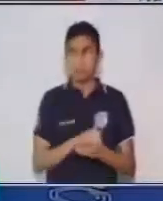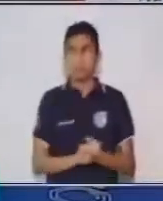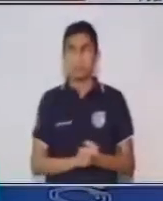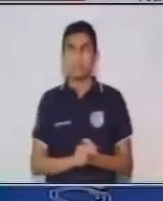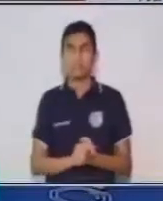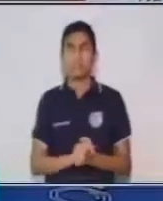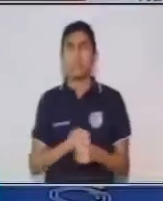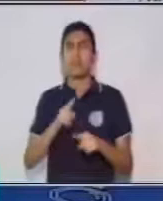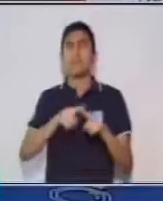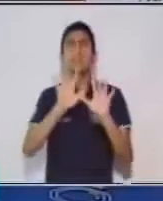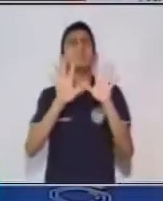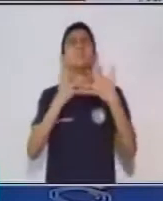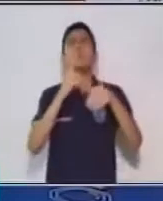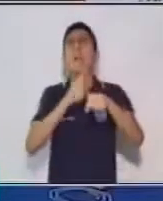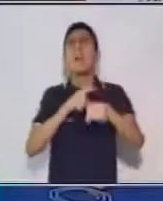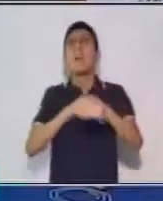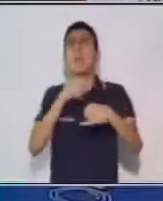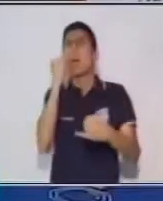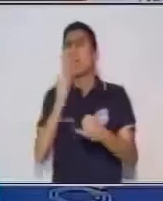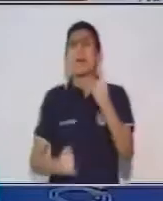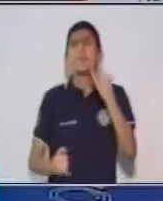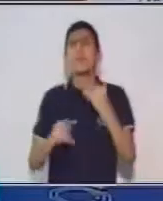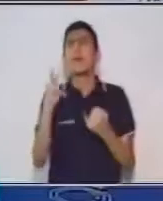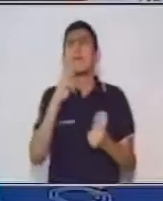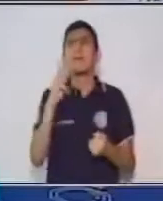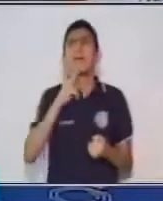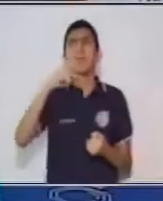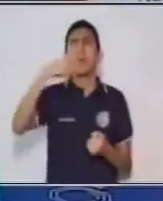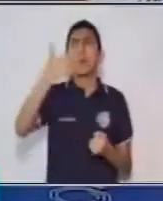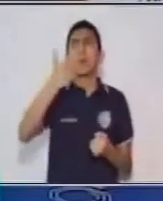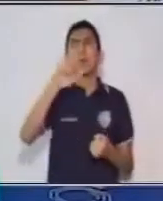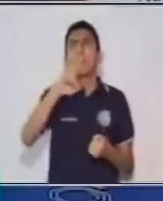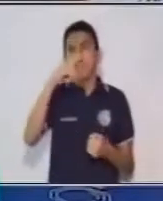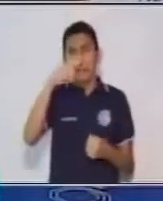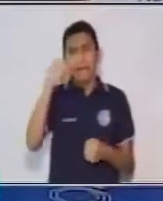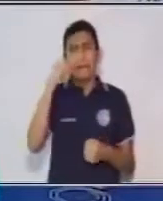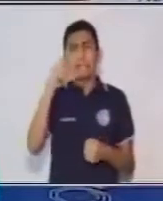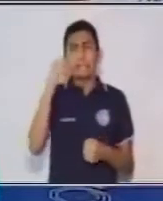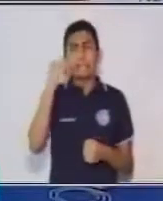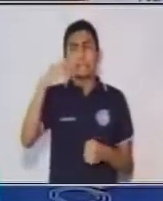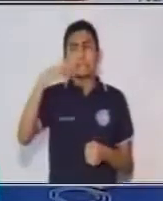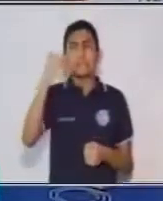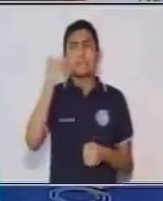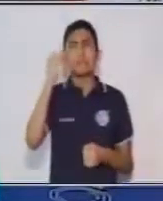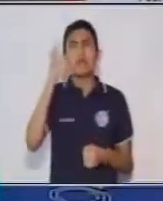¿Y en qué terminan los verbos en participio? ¿Te recuerdas?